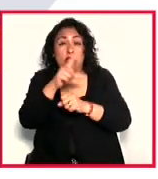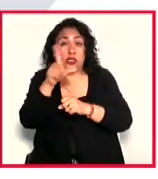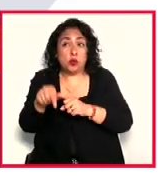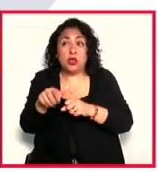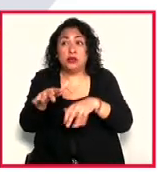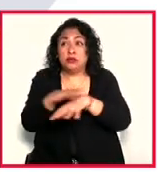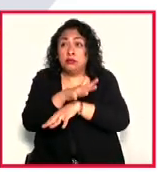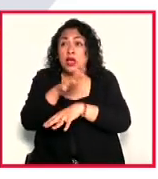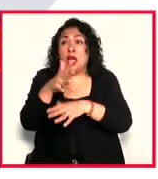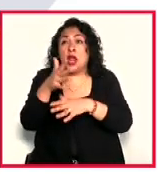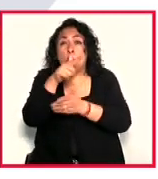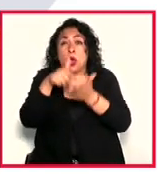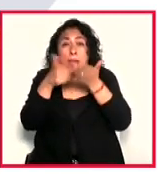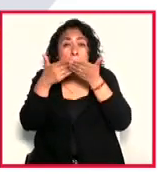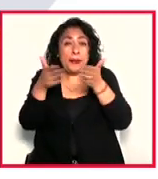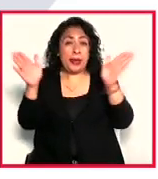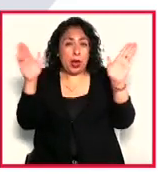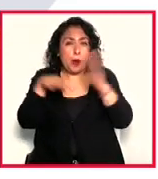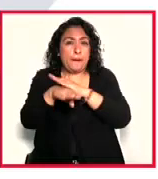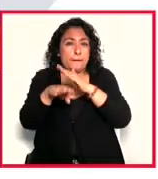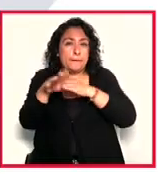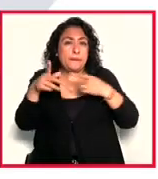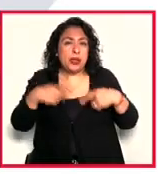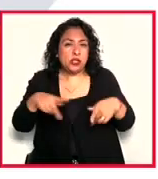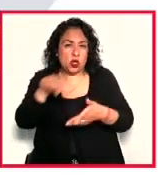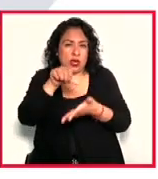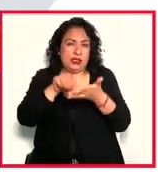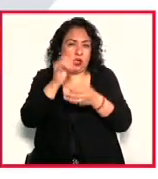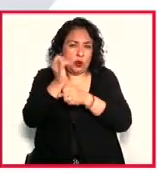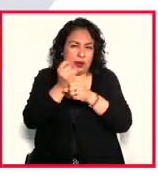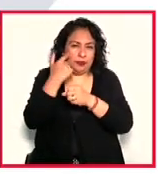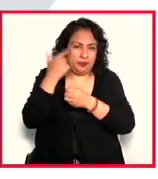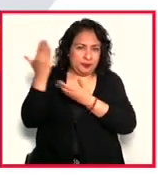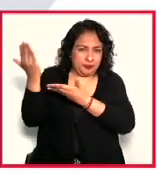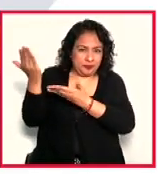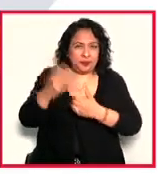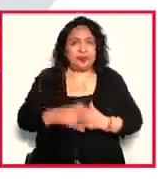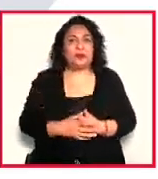abierto al público y además en un centro de investigación. Los invito a conocerla.